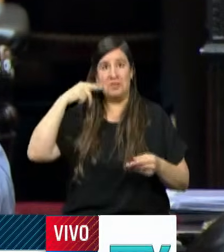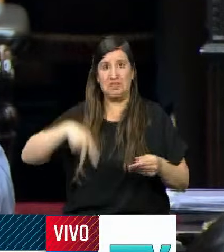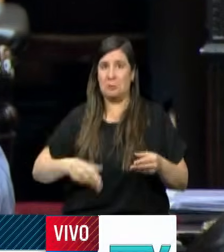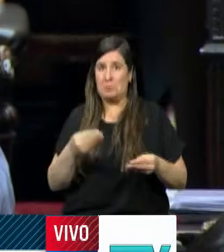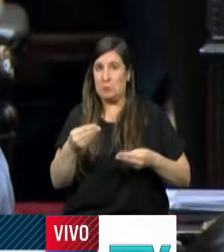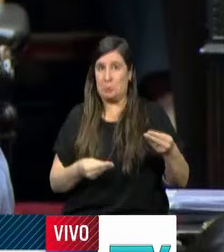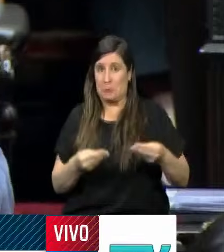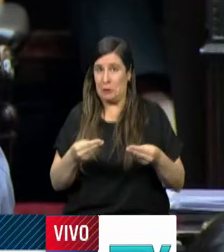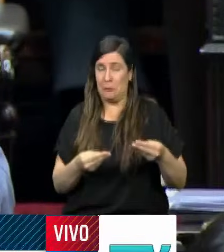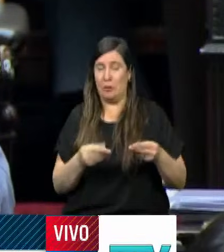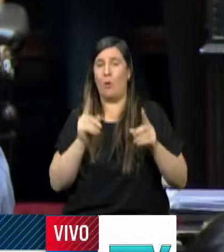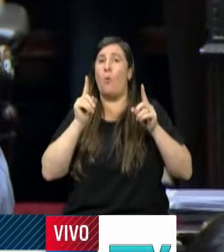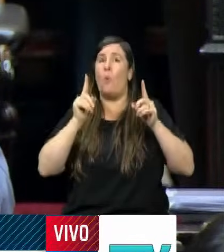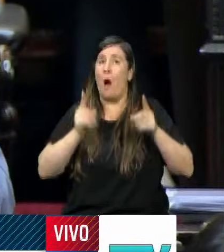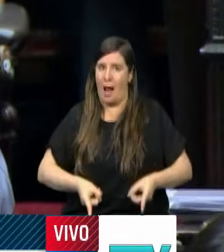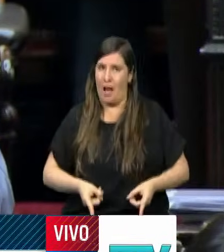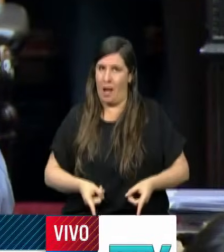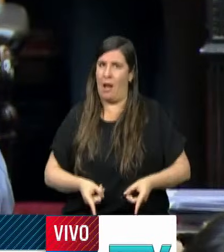presidente,